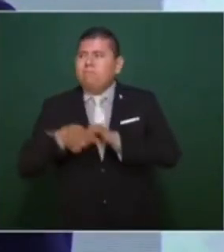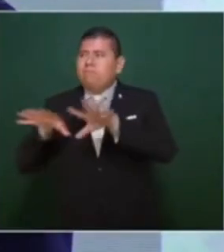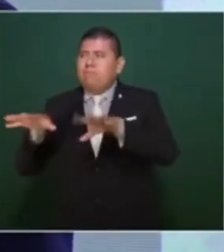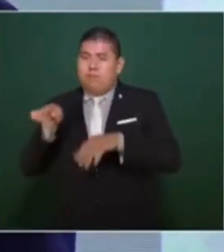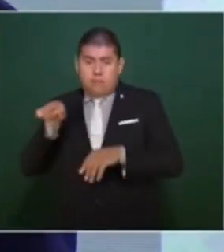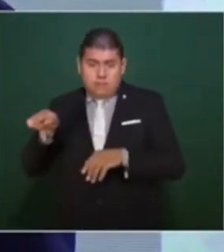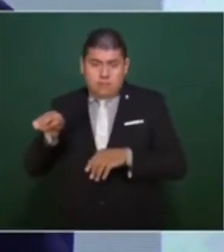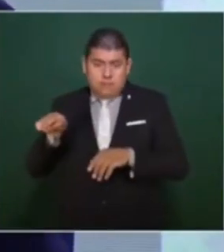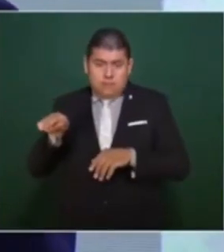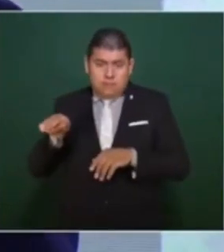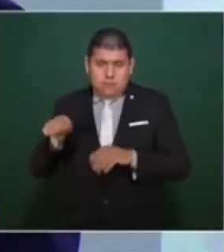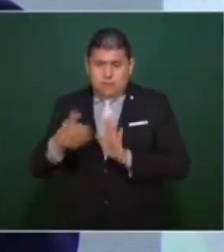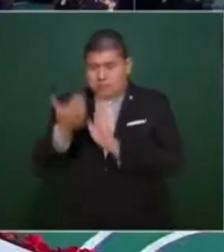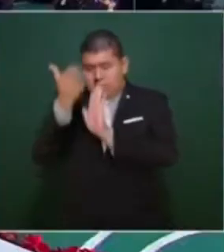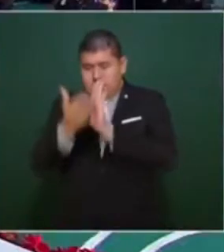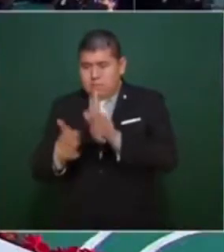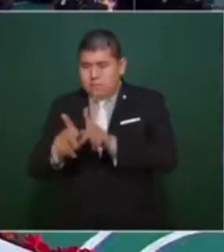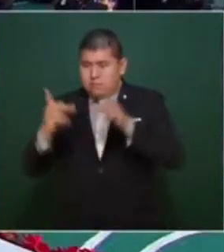en la primera plana?